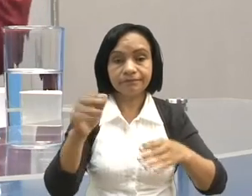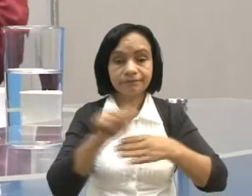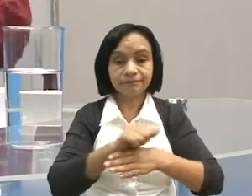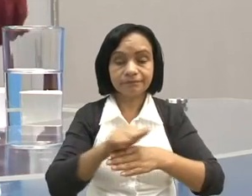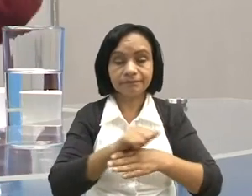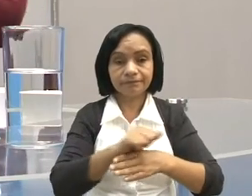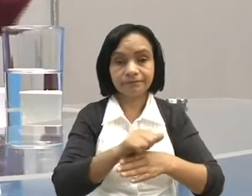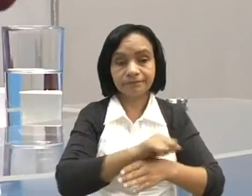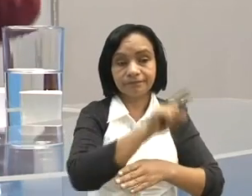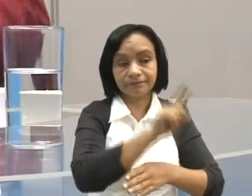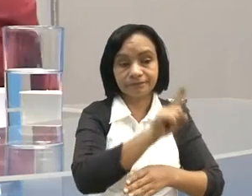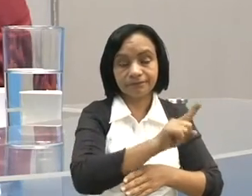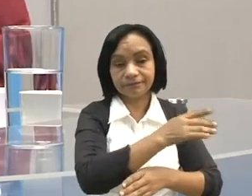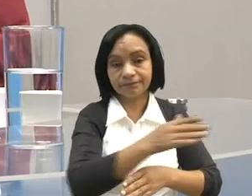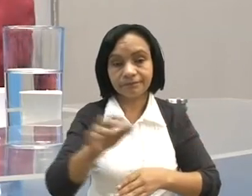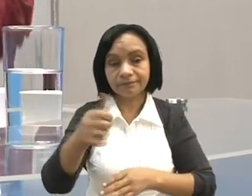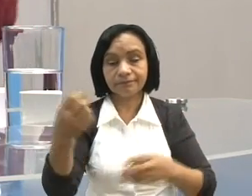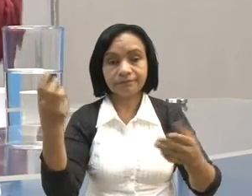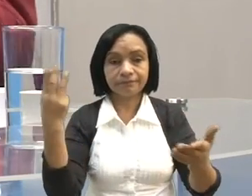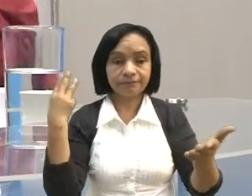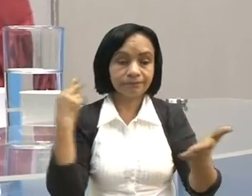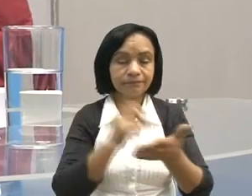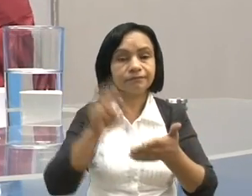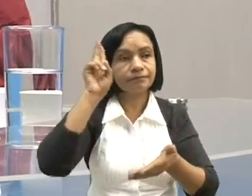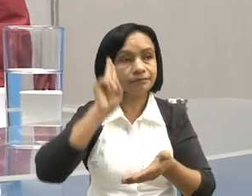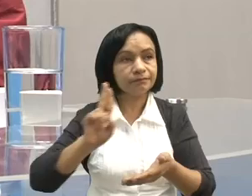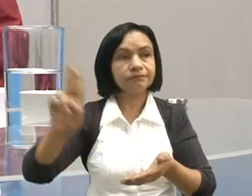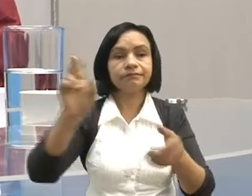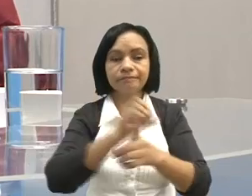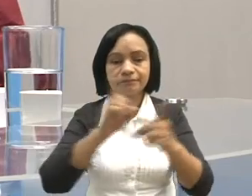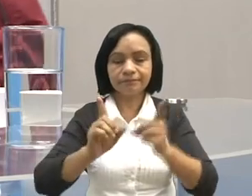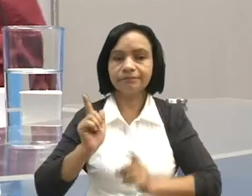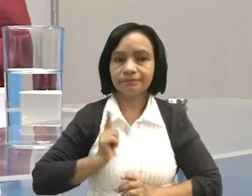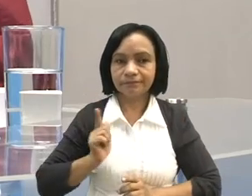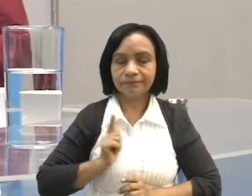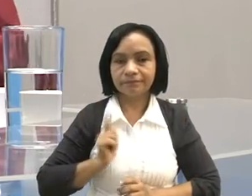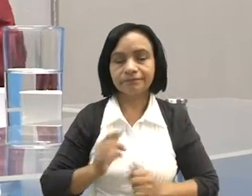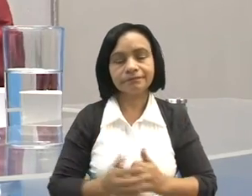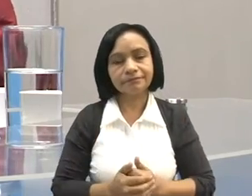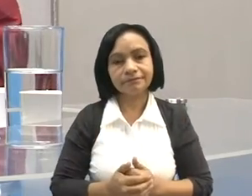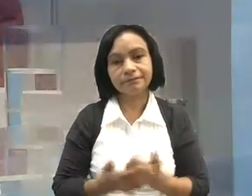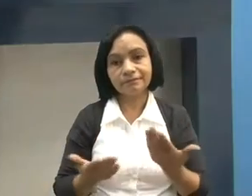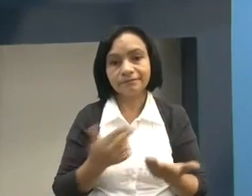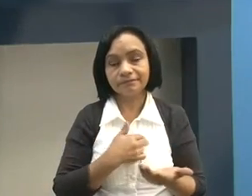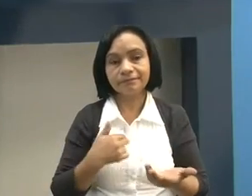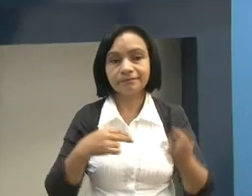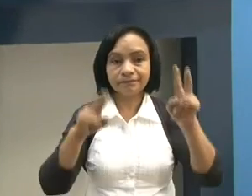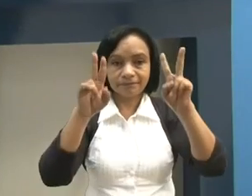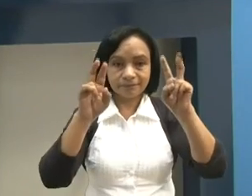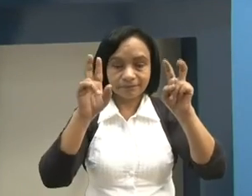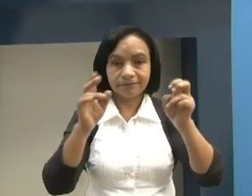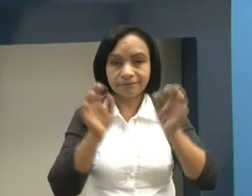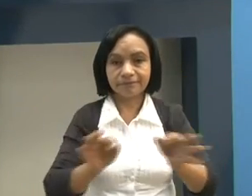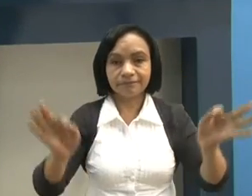práctica de formación de todos los maestros, hasta incluir las universidades. ¿Verdad? Sin duda alguna, un tema muy